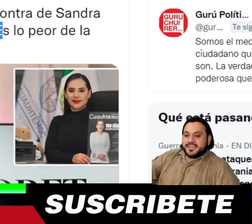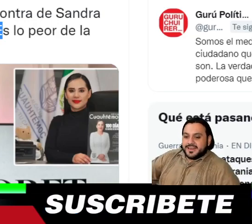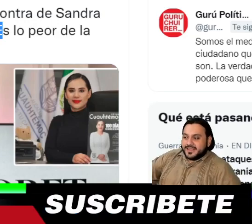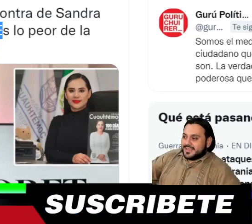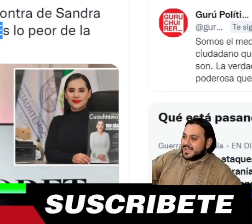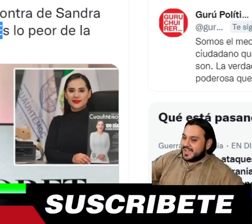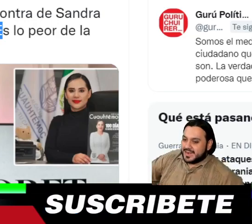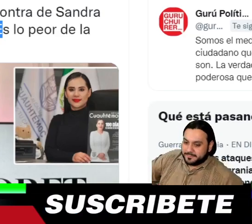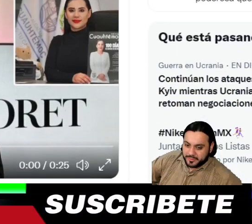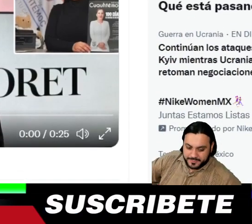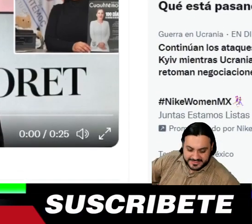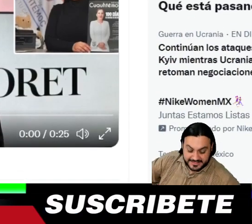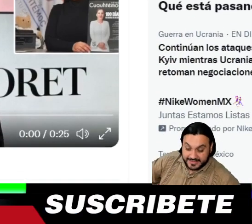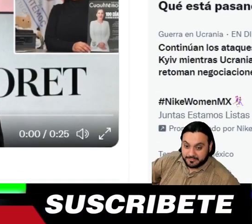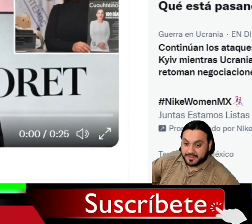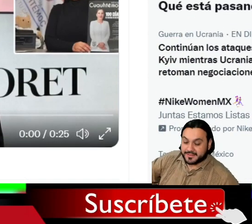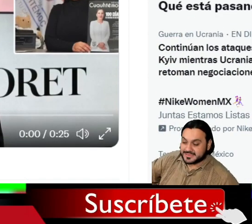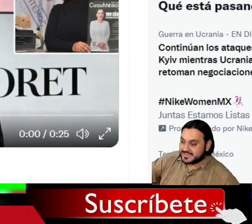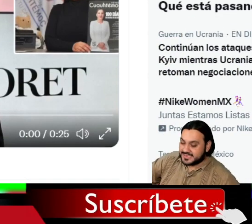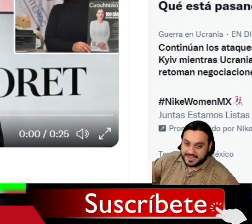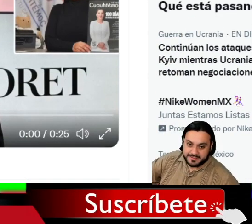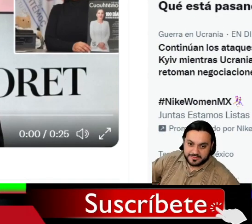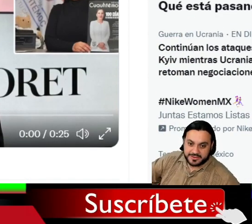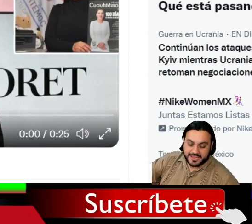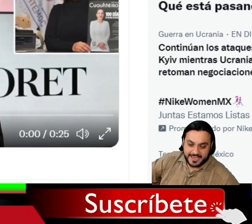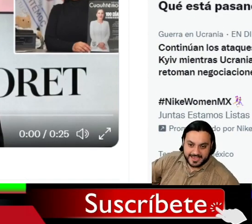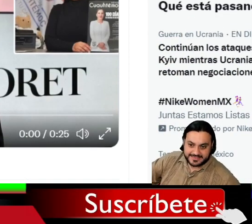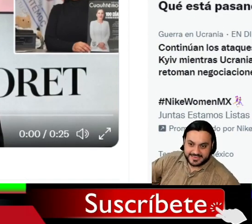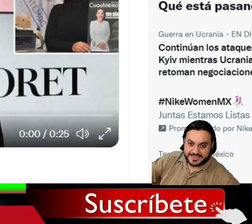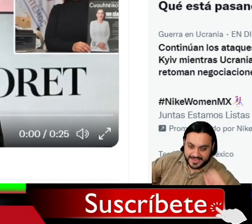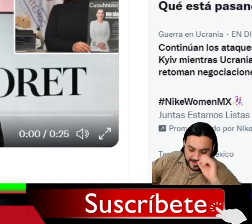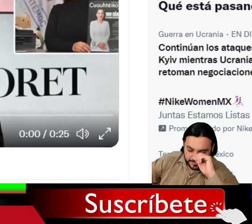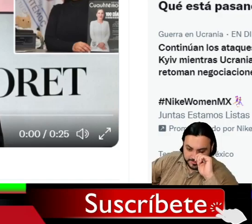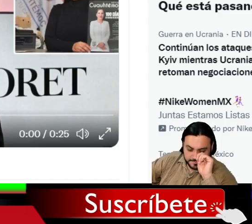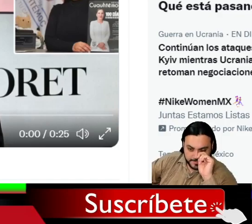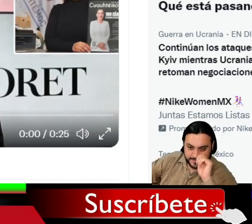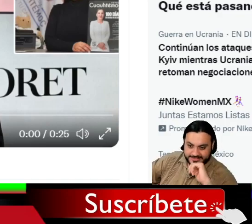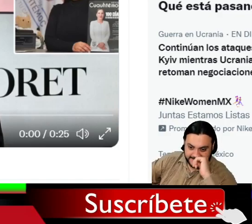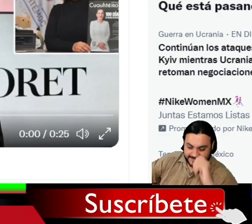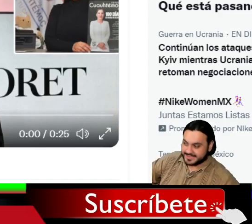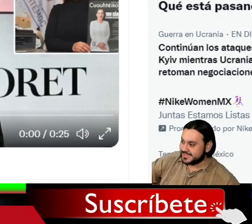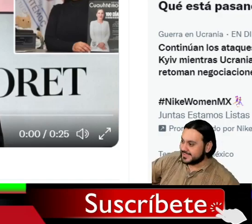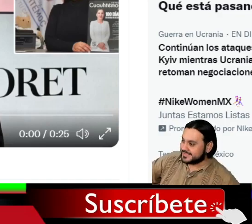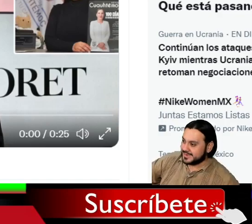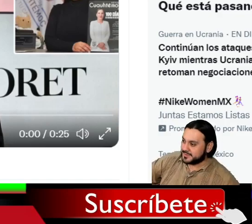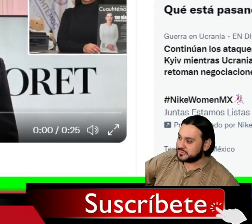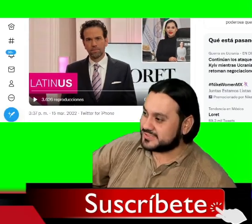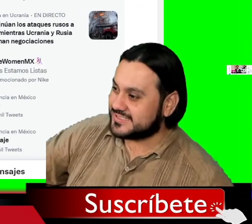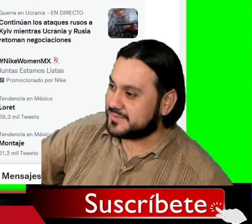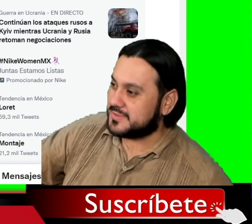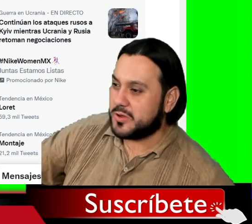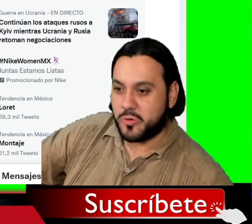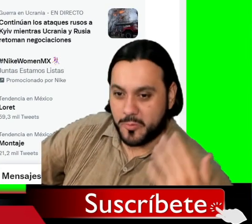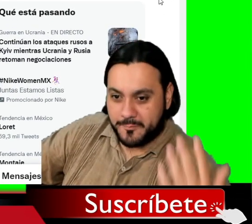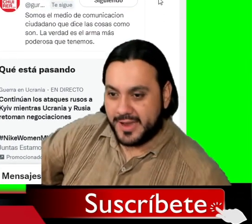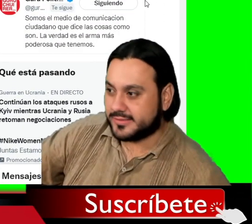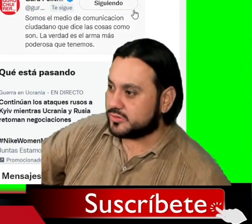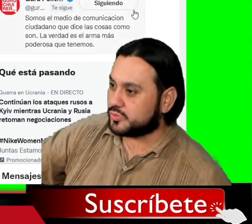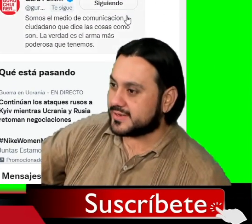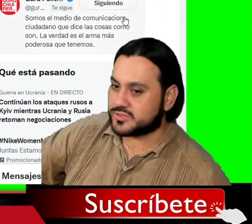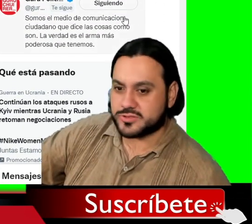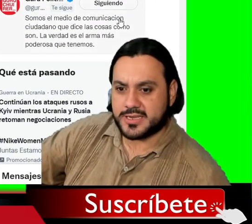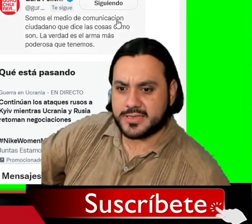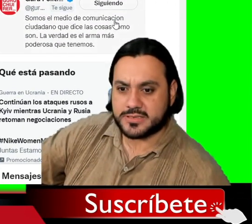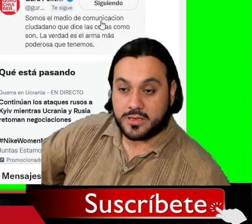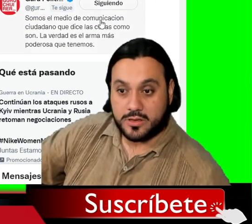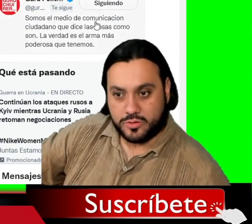defender a la propia sandra cuevas y abandona así a los panistas dale me gusta este vídeo comparte